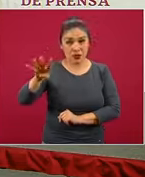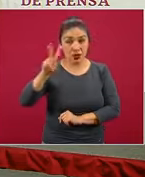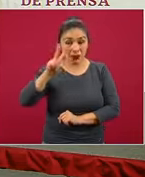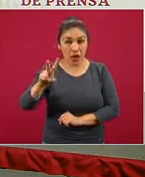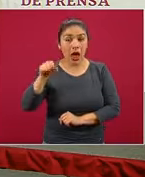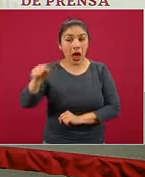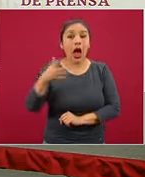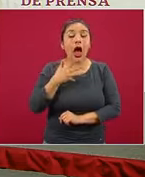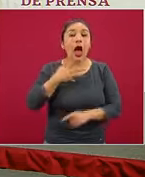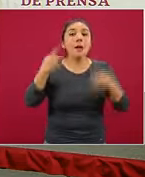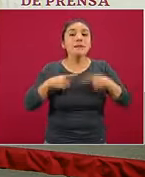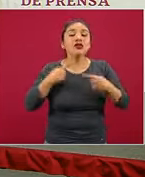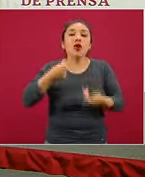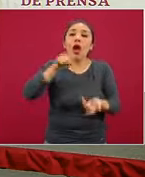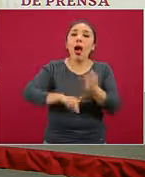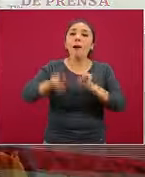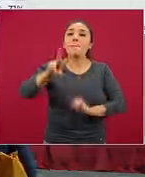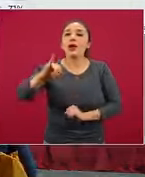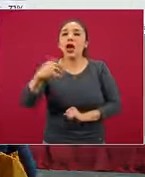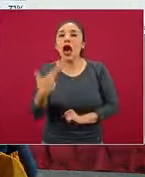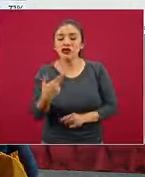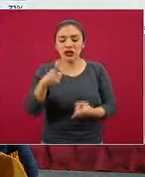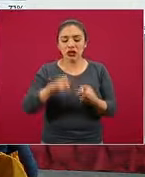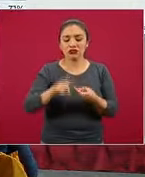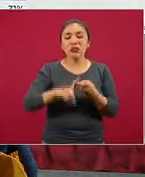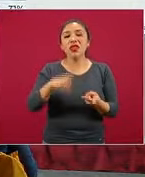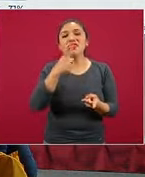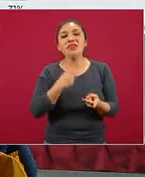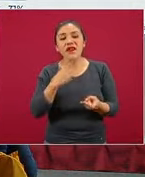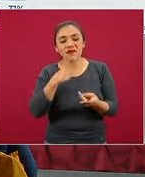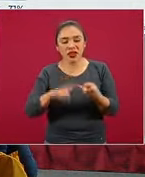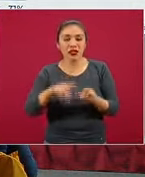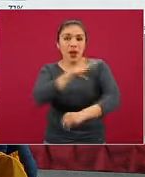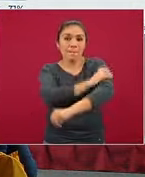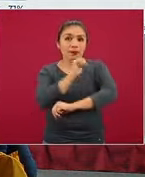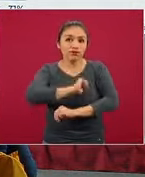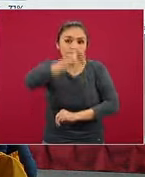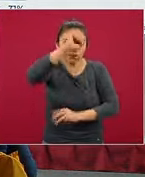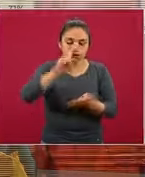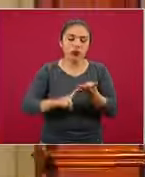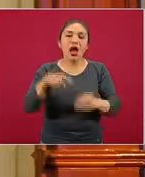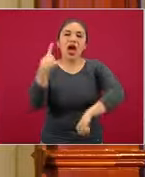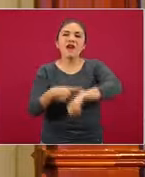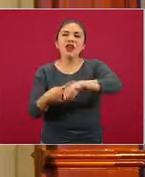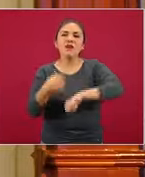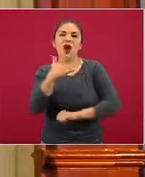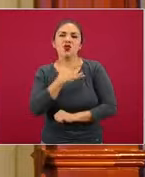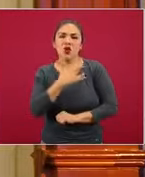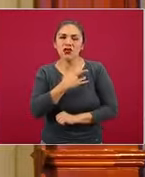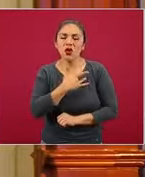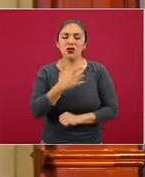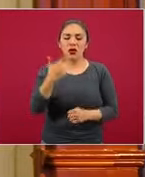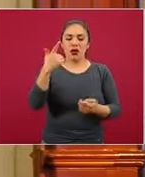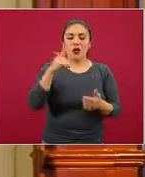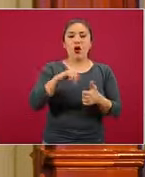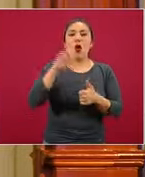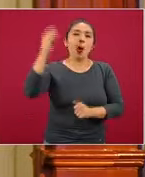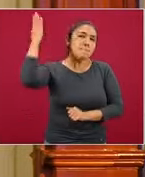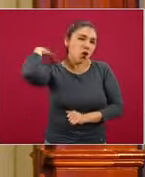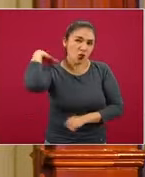las personas con VIH, destacan las personas con diabetes, con hipertensión, con enfermedades cardíacas o